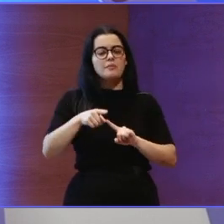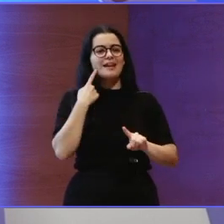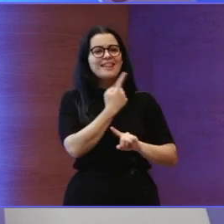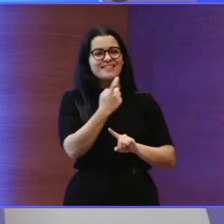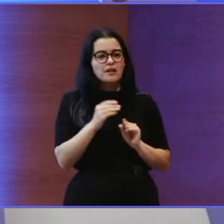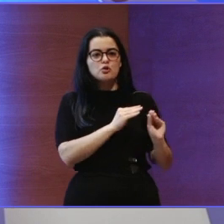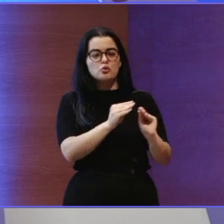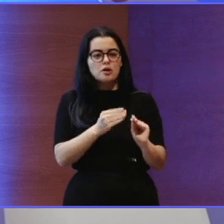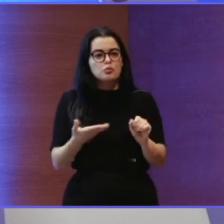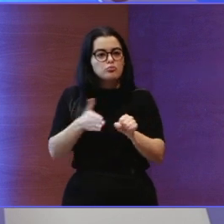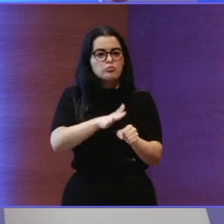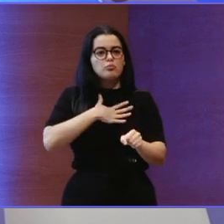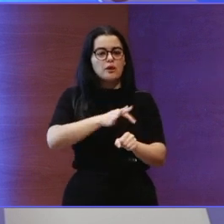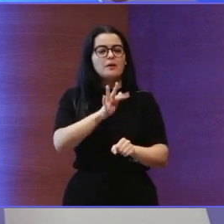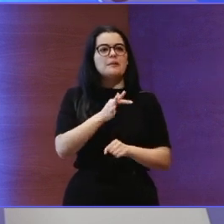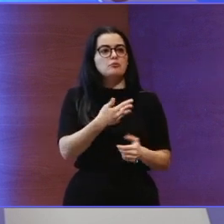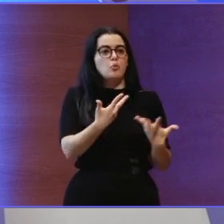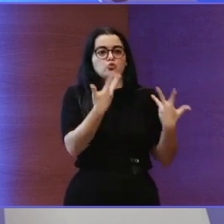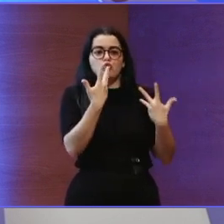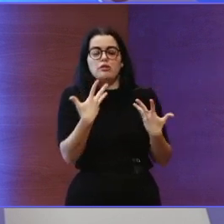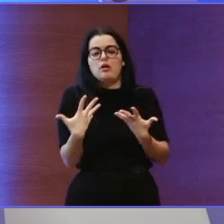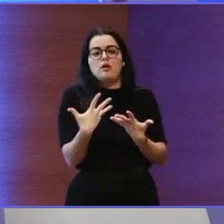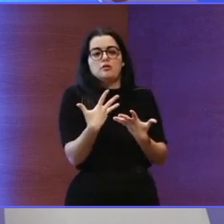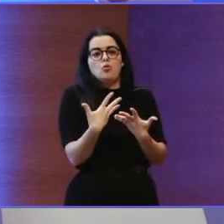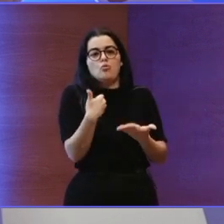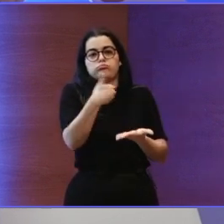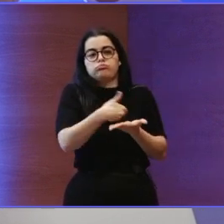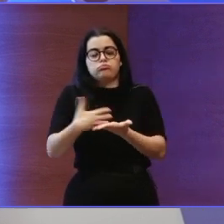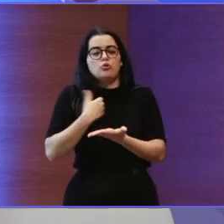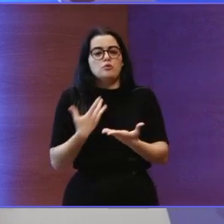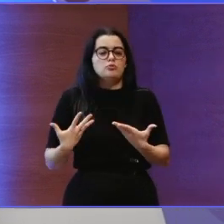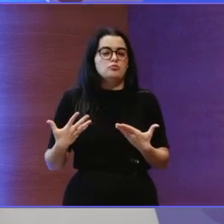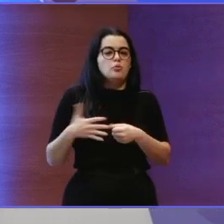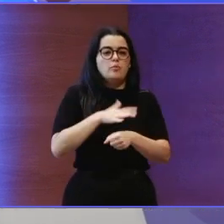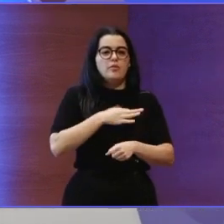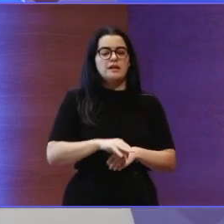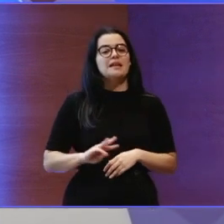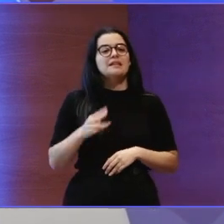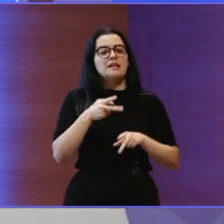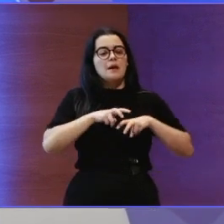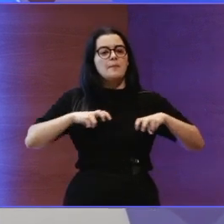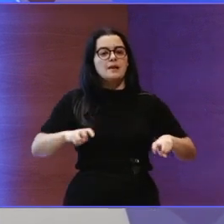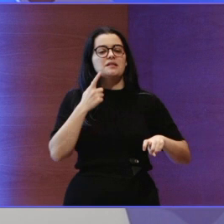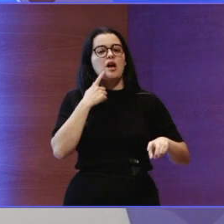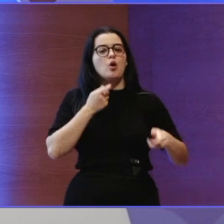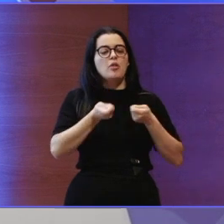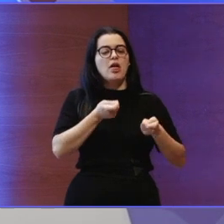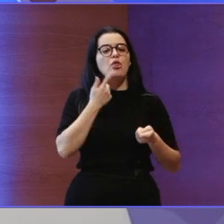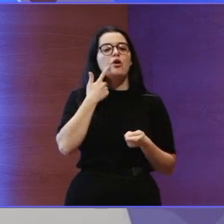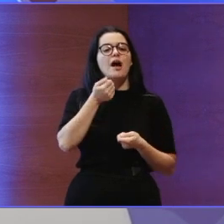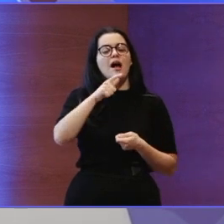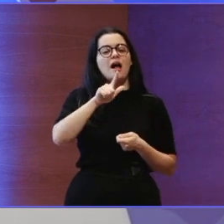necesidades y a sus sugerencias hugen est baida moder para moderar la